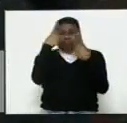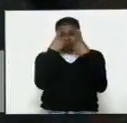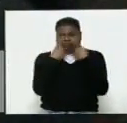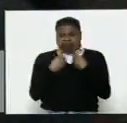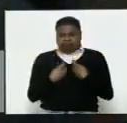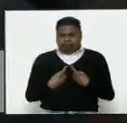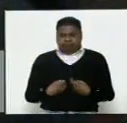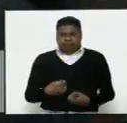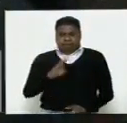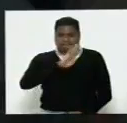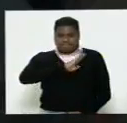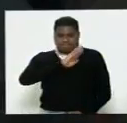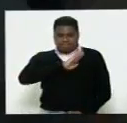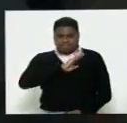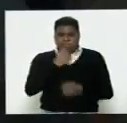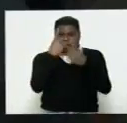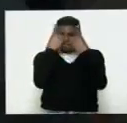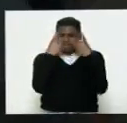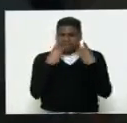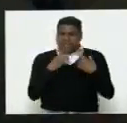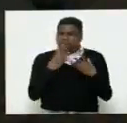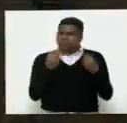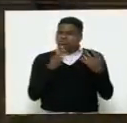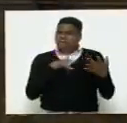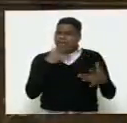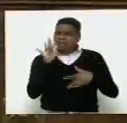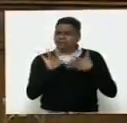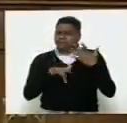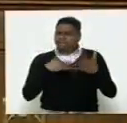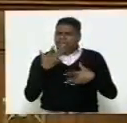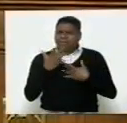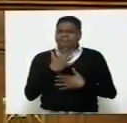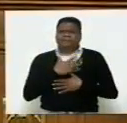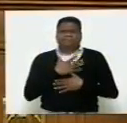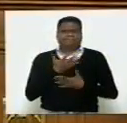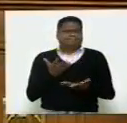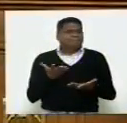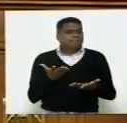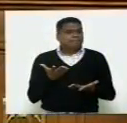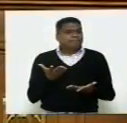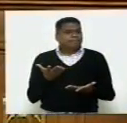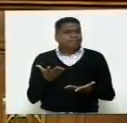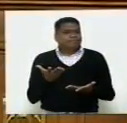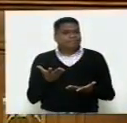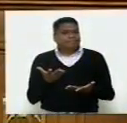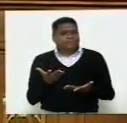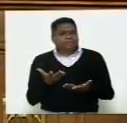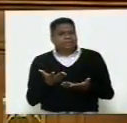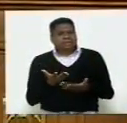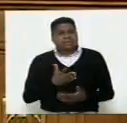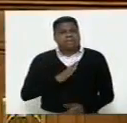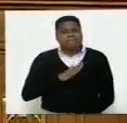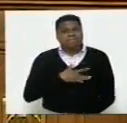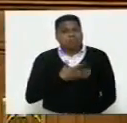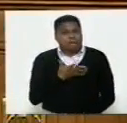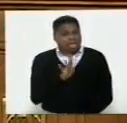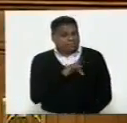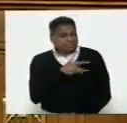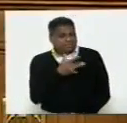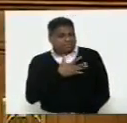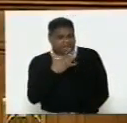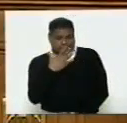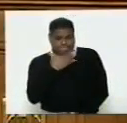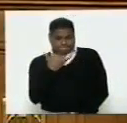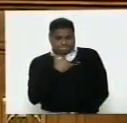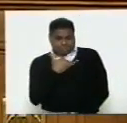poder. Hicimos muchas actividades para que pudieran sentir en su propio cuerpo,